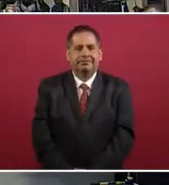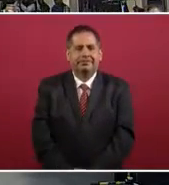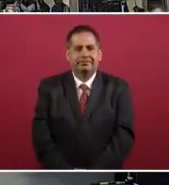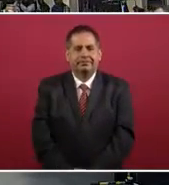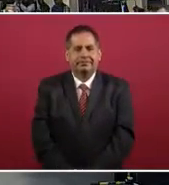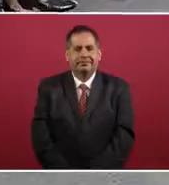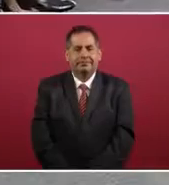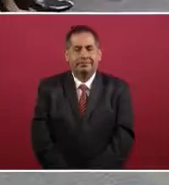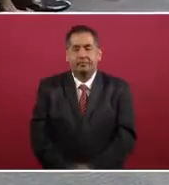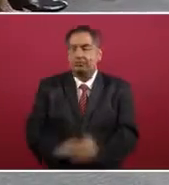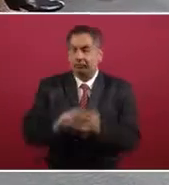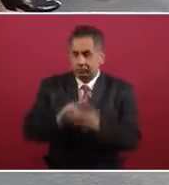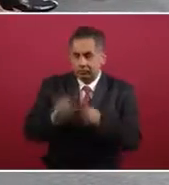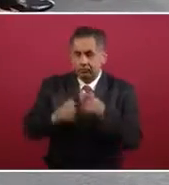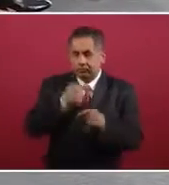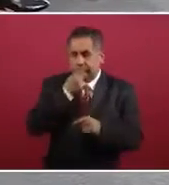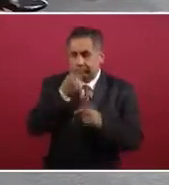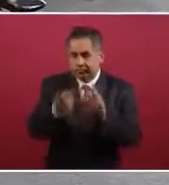Y les puedo decir